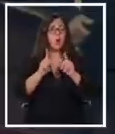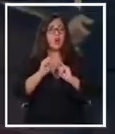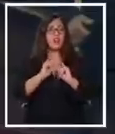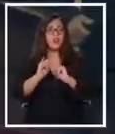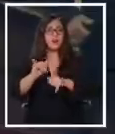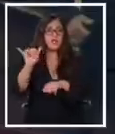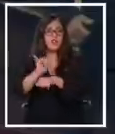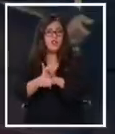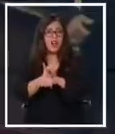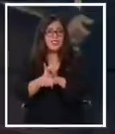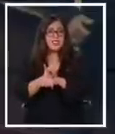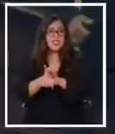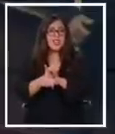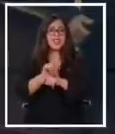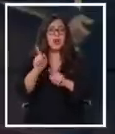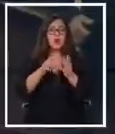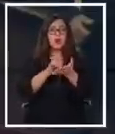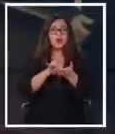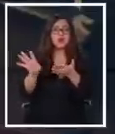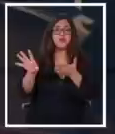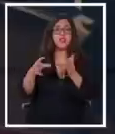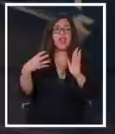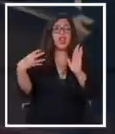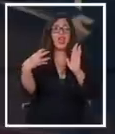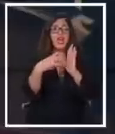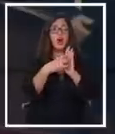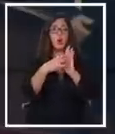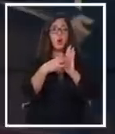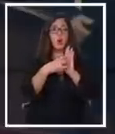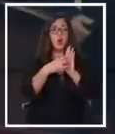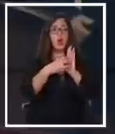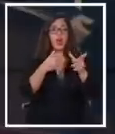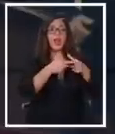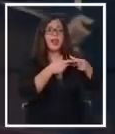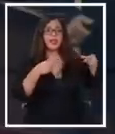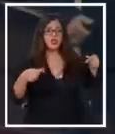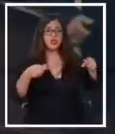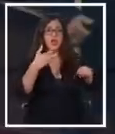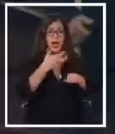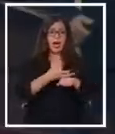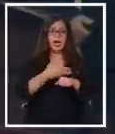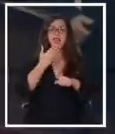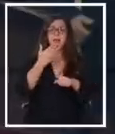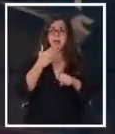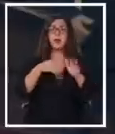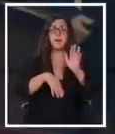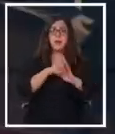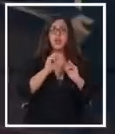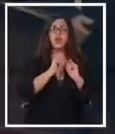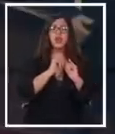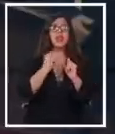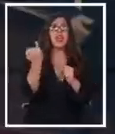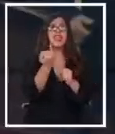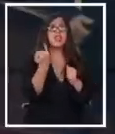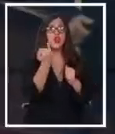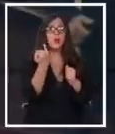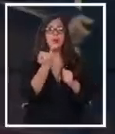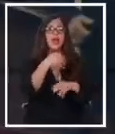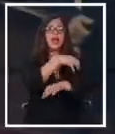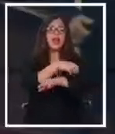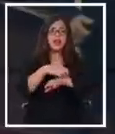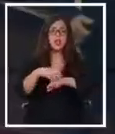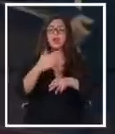habido de que íbamos a la misiva a eliminar los empleados nacionales falsos los emblemas nacionales están ahí de que se va a entregar mayor autonomía de las regiones de que